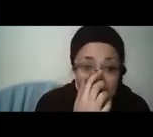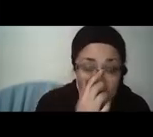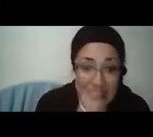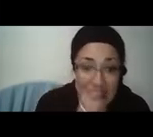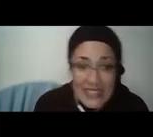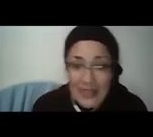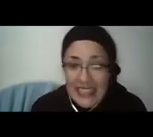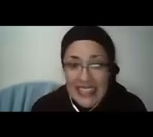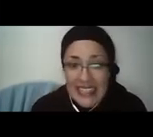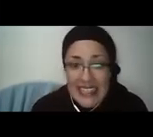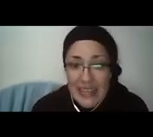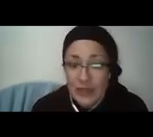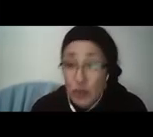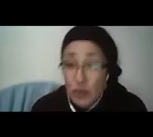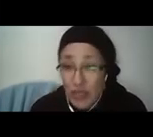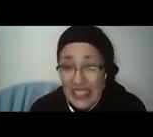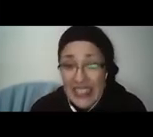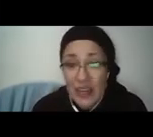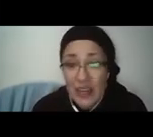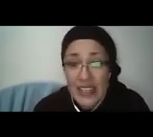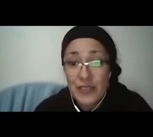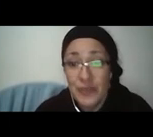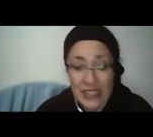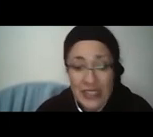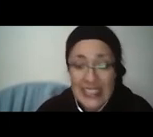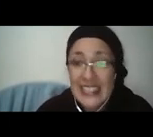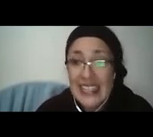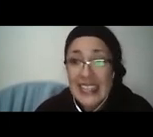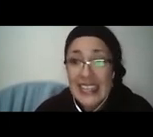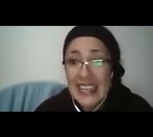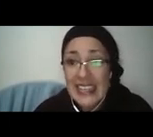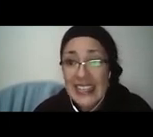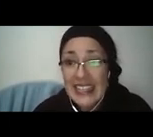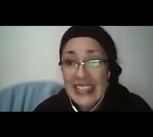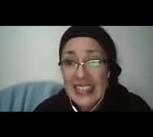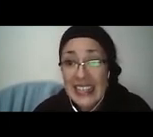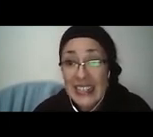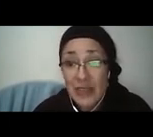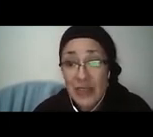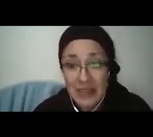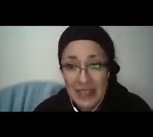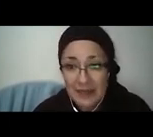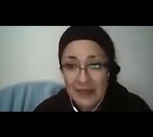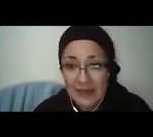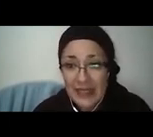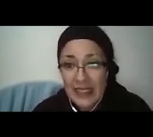nuestro país, esta energía, junto a la energía eólica, son fuentes de energía